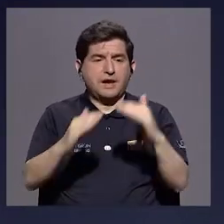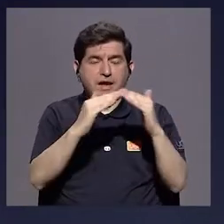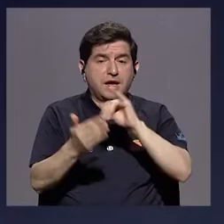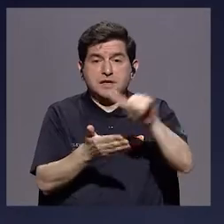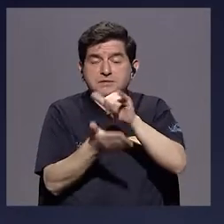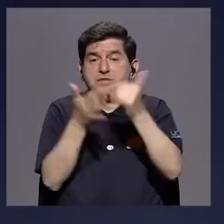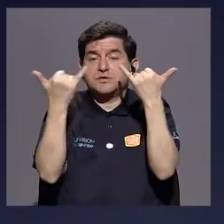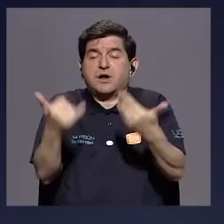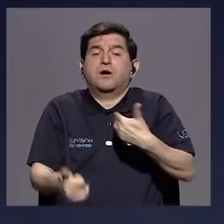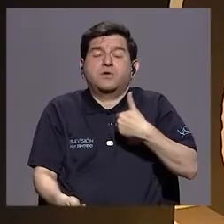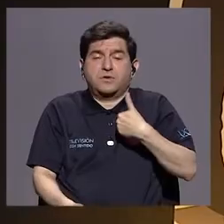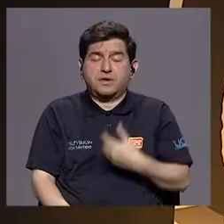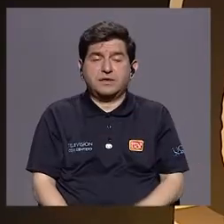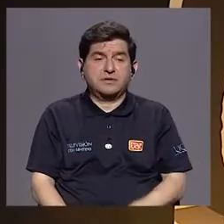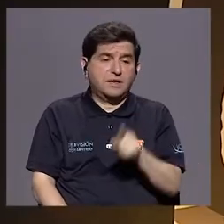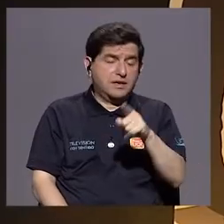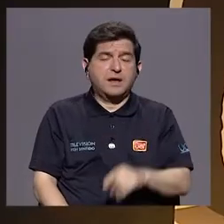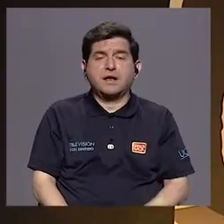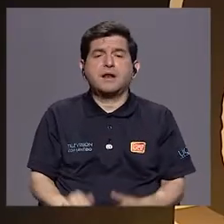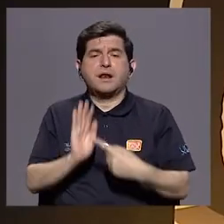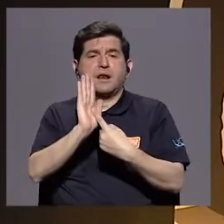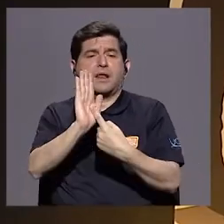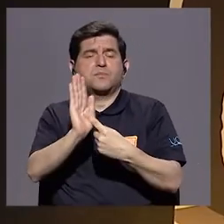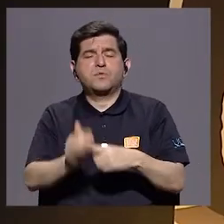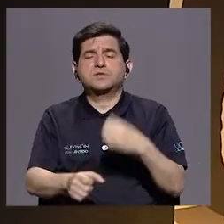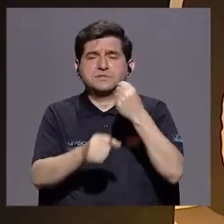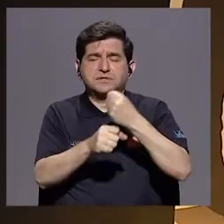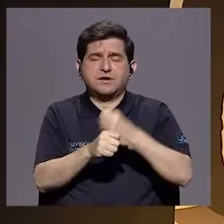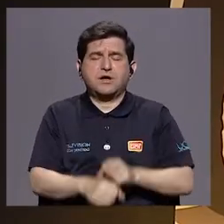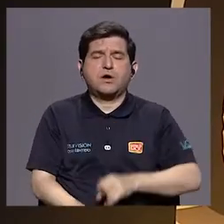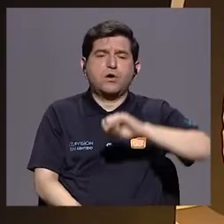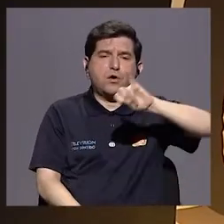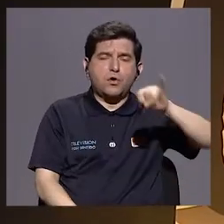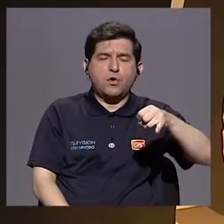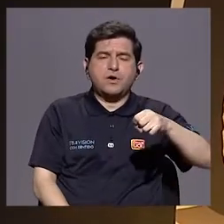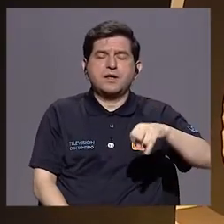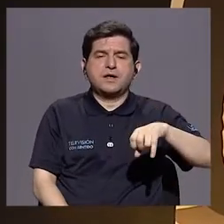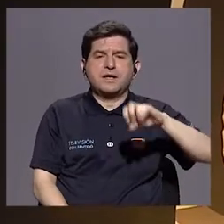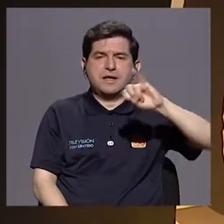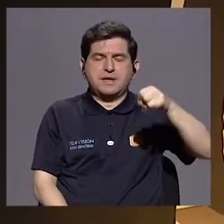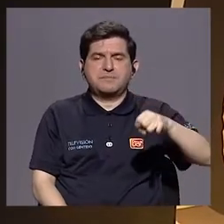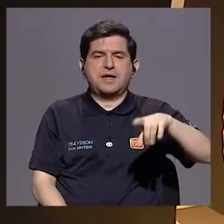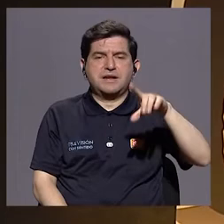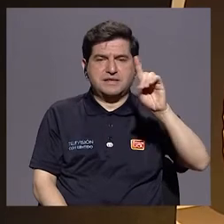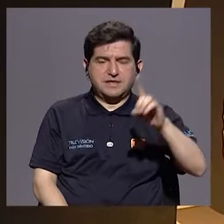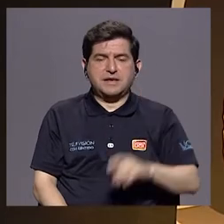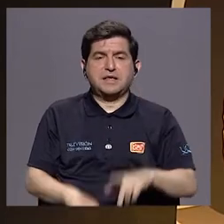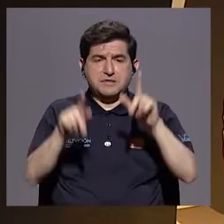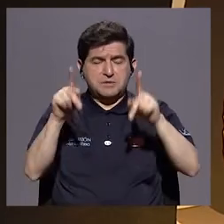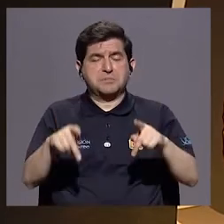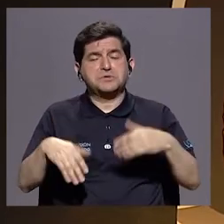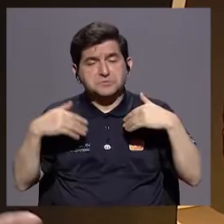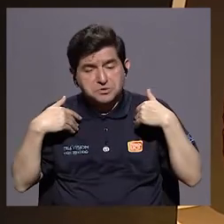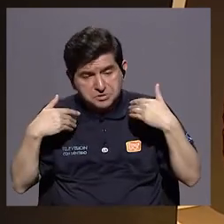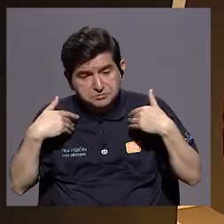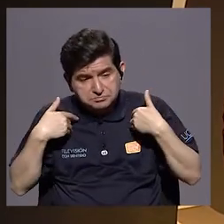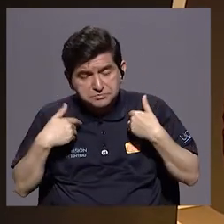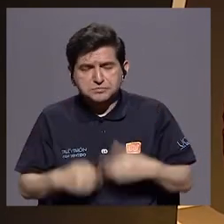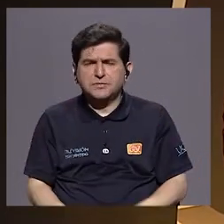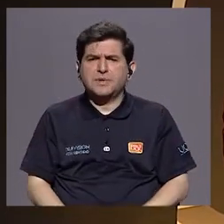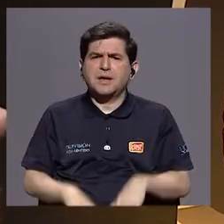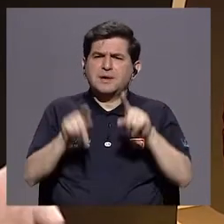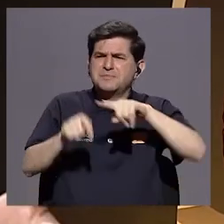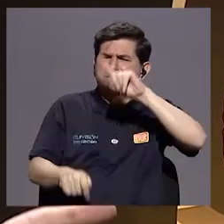de ahorita tenemos albergada la exhibición de las obras de honor y jiménez deredia algo que muchos hemos celebrado y bueno muchos se